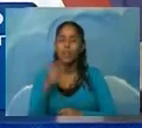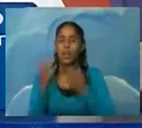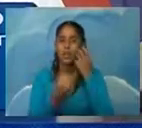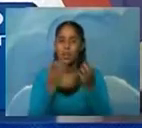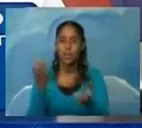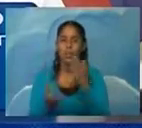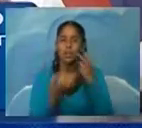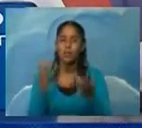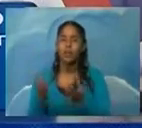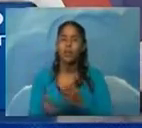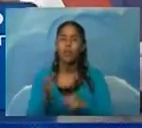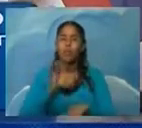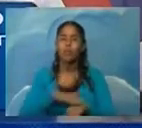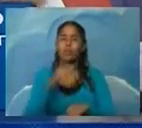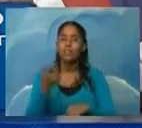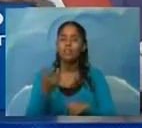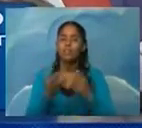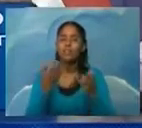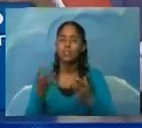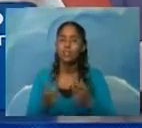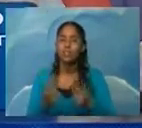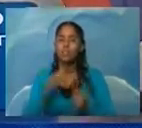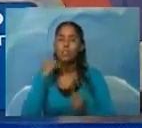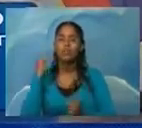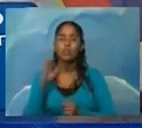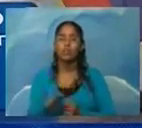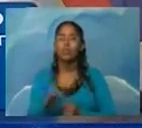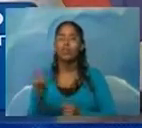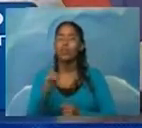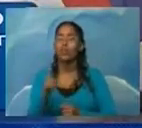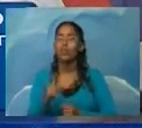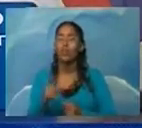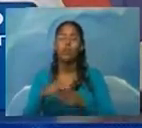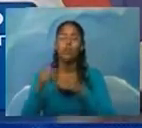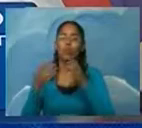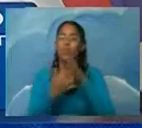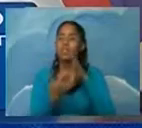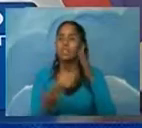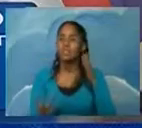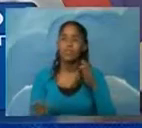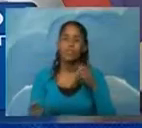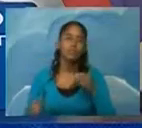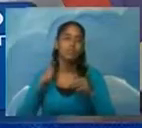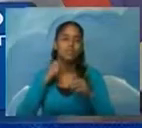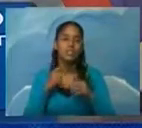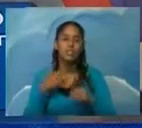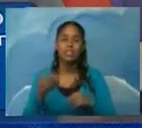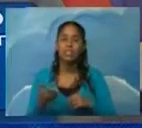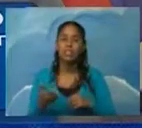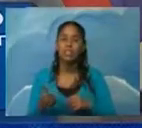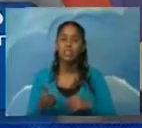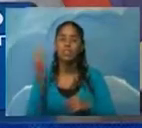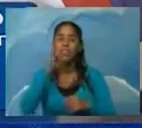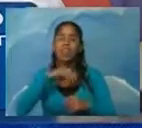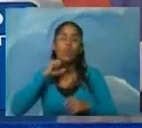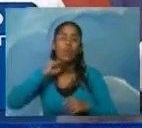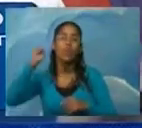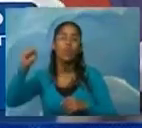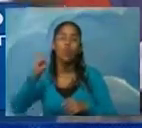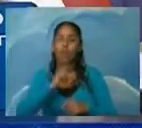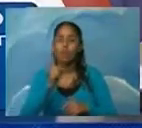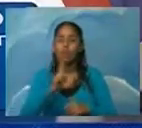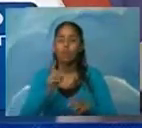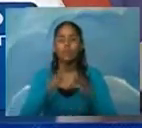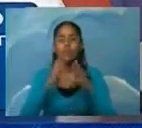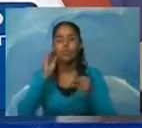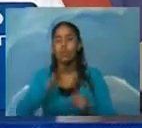ese becerro, porque ese becerro se murió. Usted no le botó la sangre. Que se le ahogó un becerro, no se